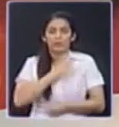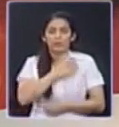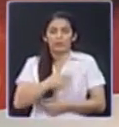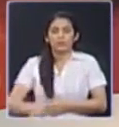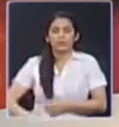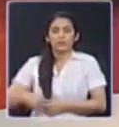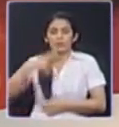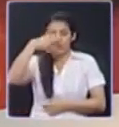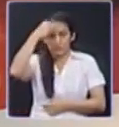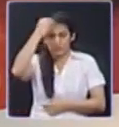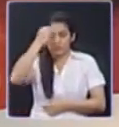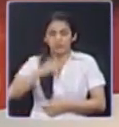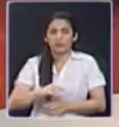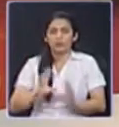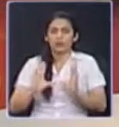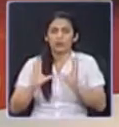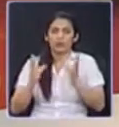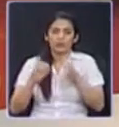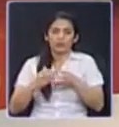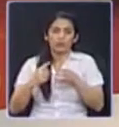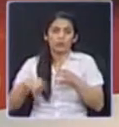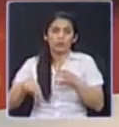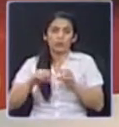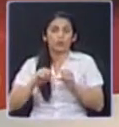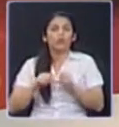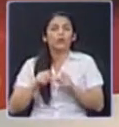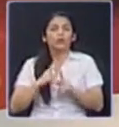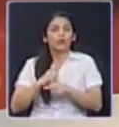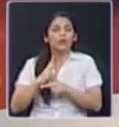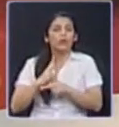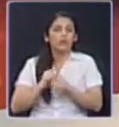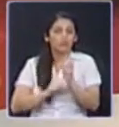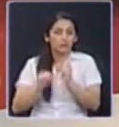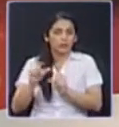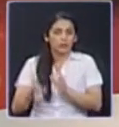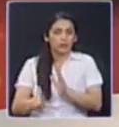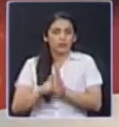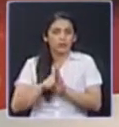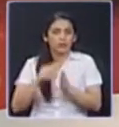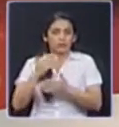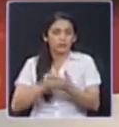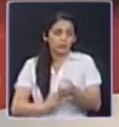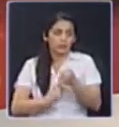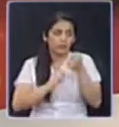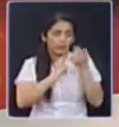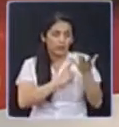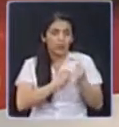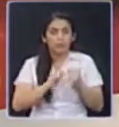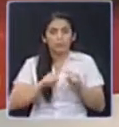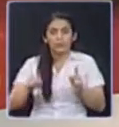por parte del Consejo Administrativo de la Legislatura deberá seguir el debido proceso.